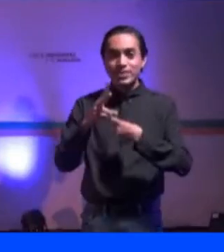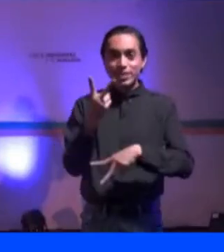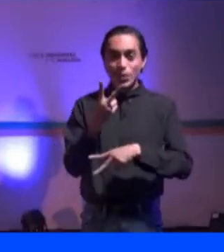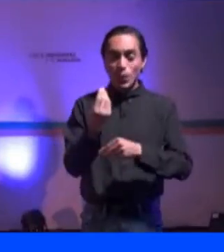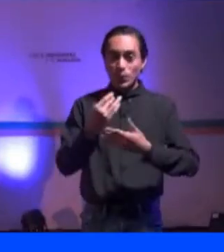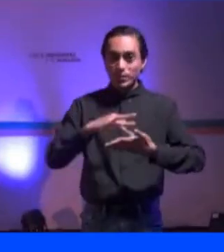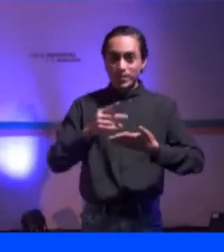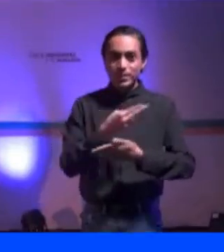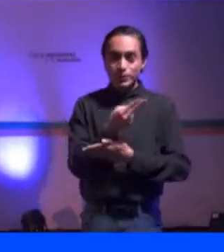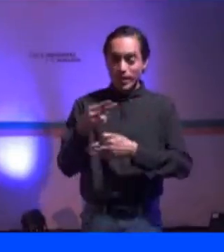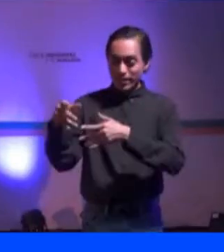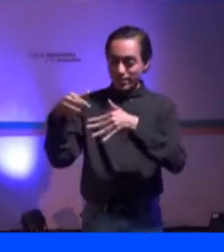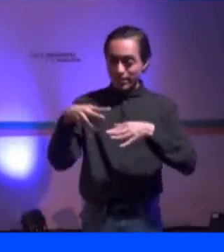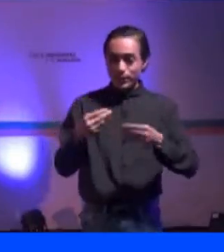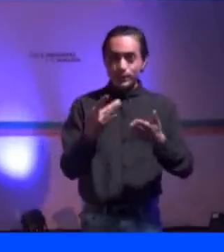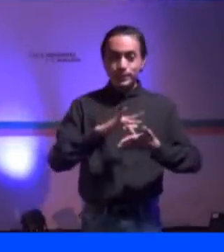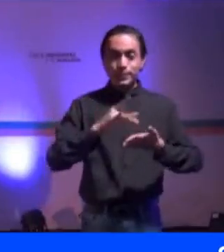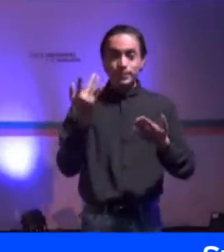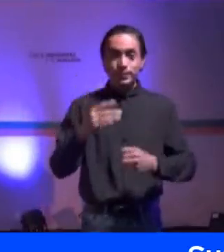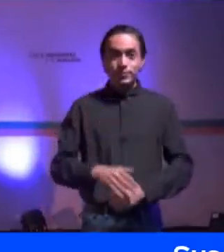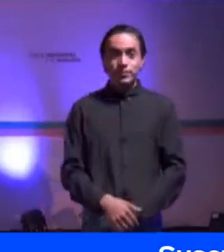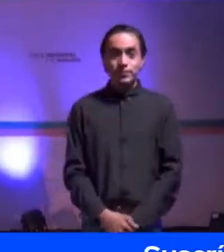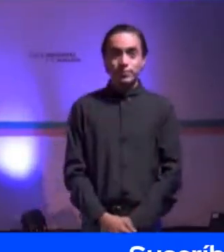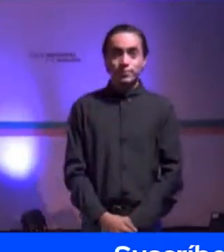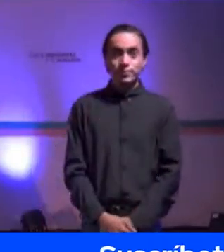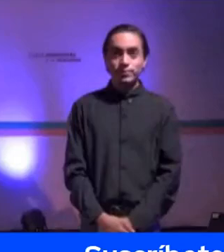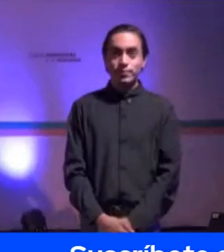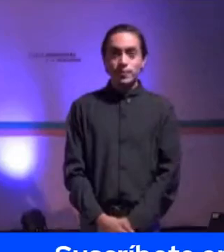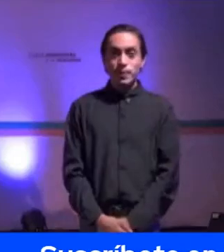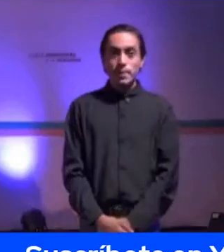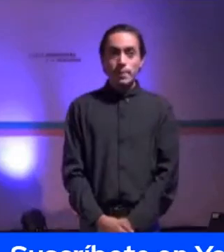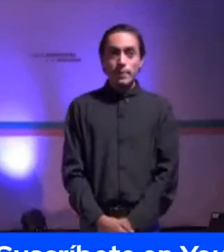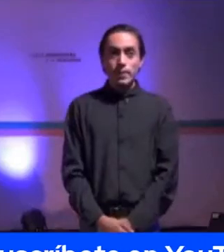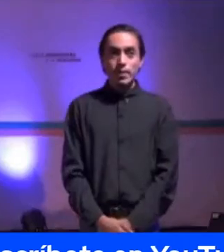aquí. Gracias. Gracias, Manuel.